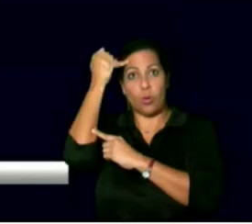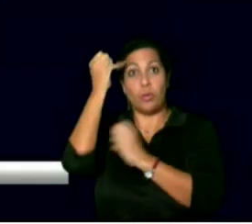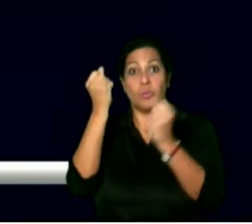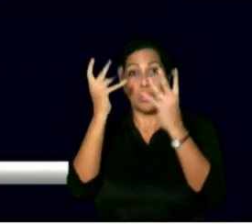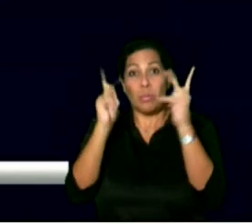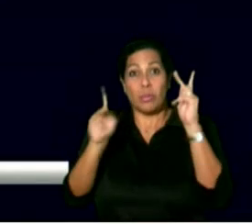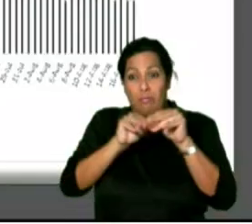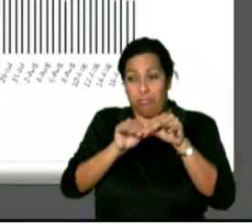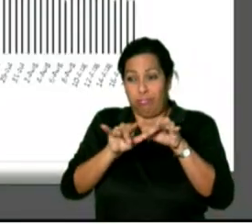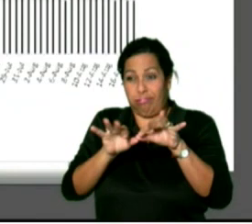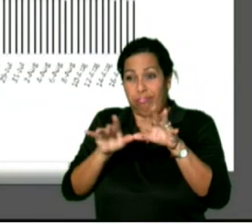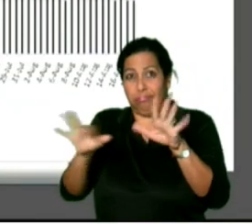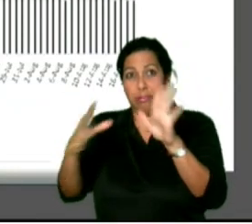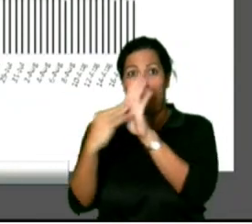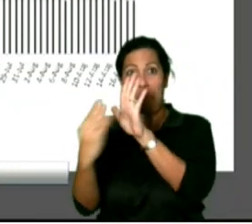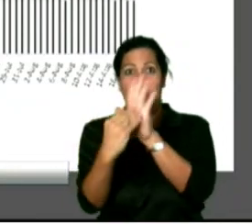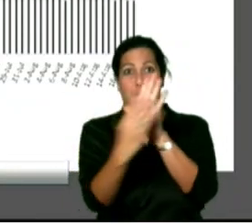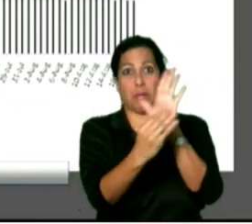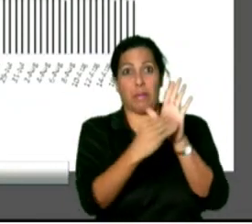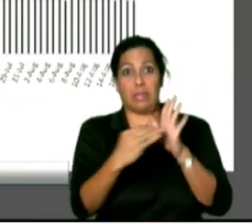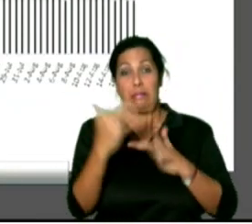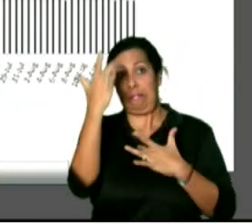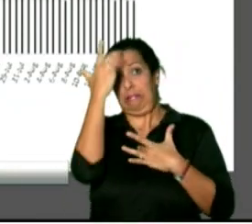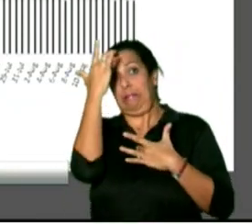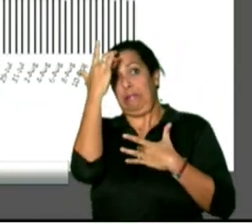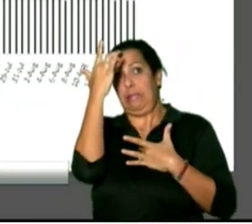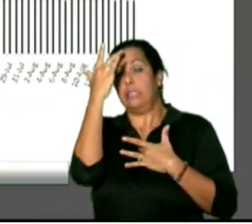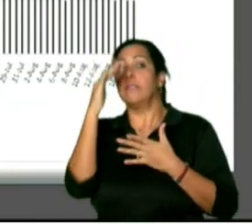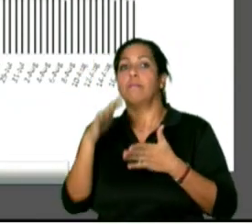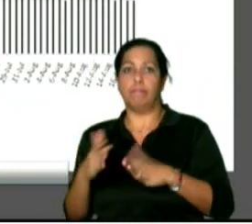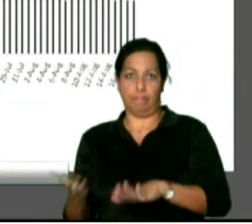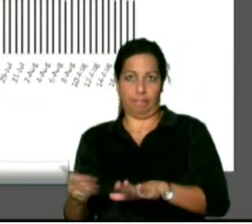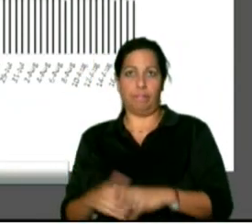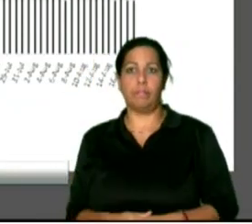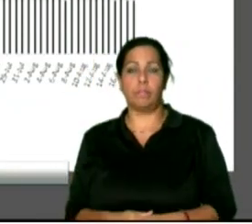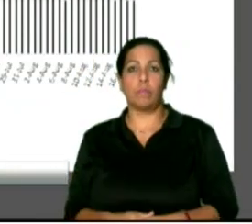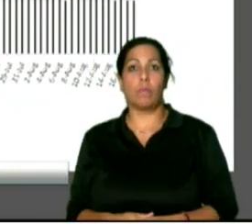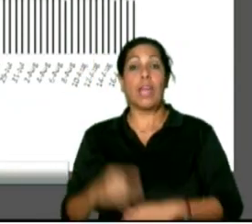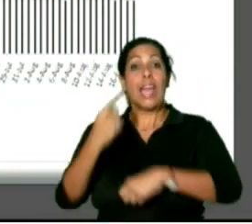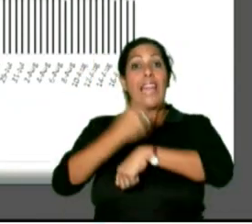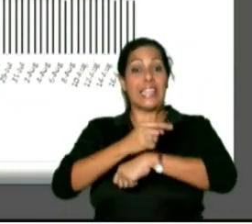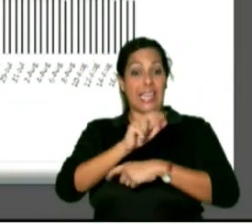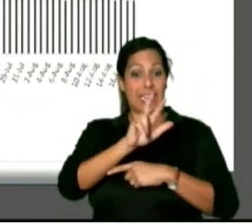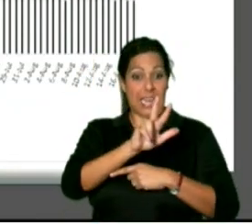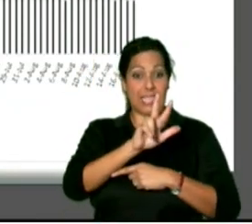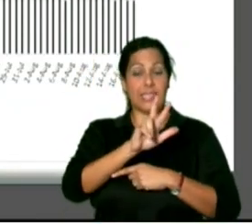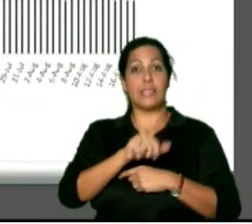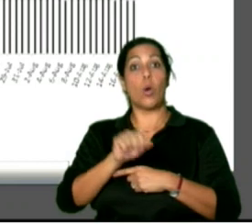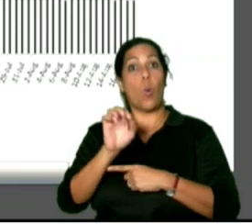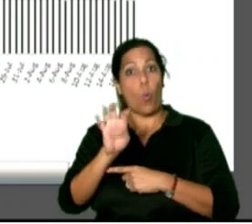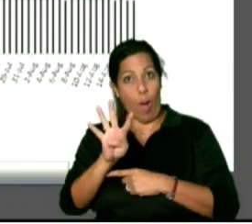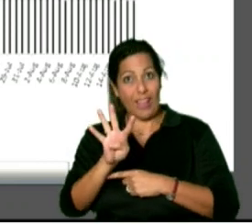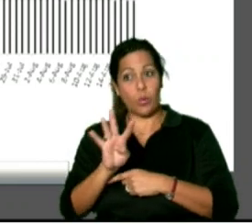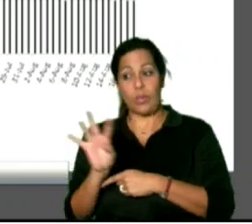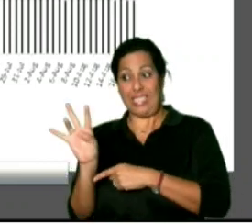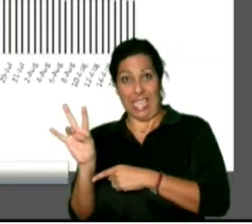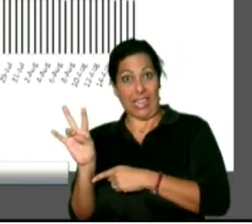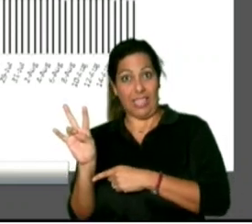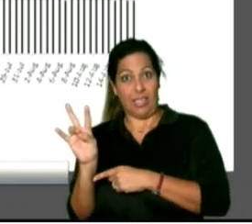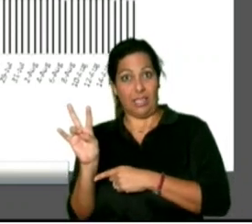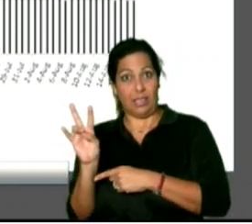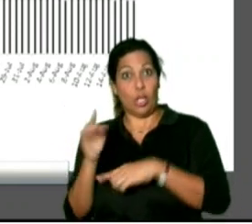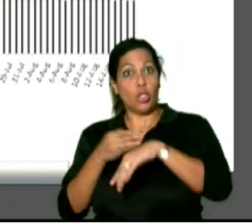Las infecciones que vimos el 3, el 4 y el 7, que estaban sobre las 450, las